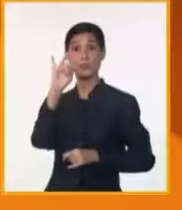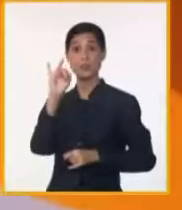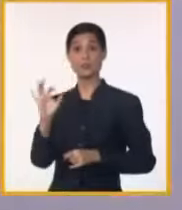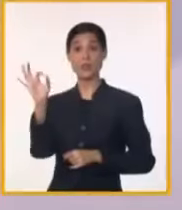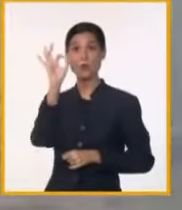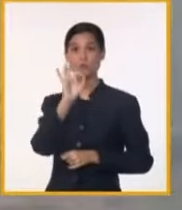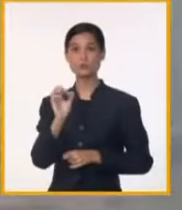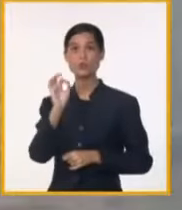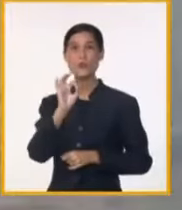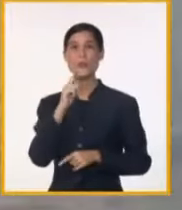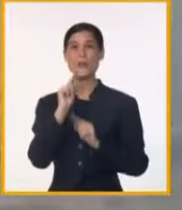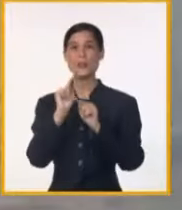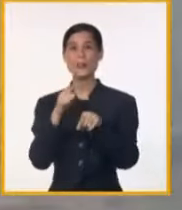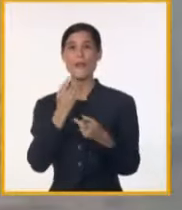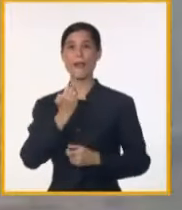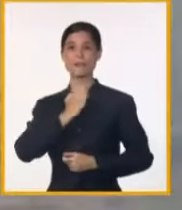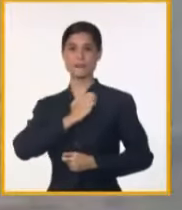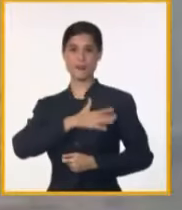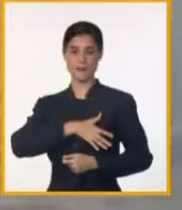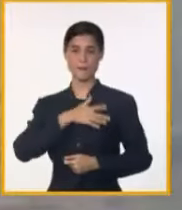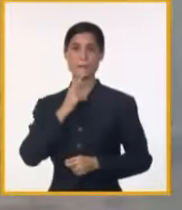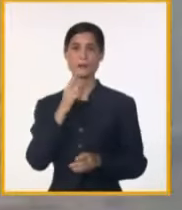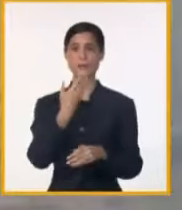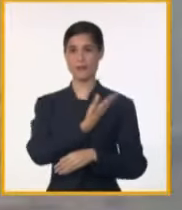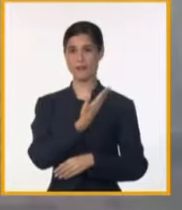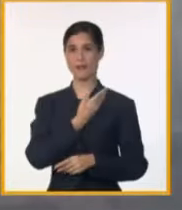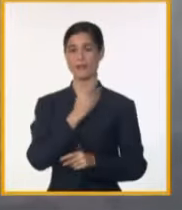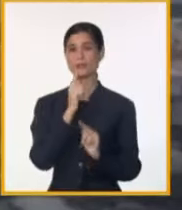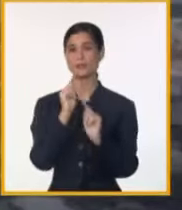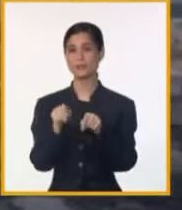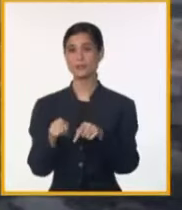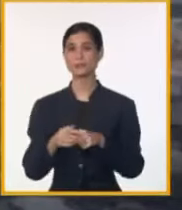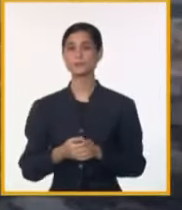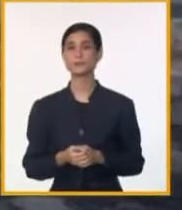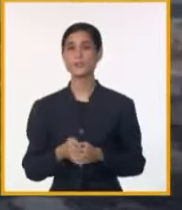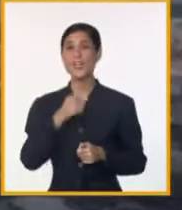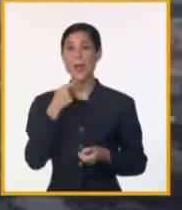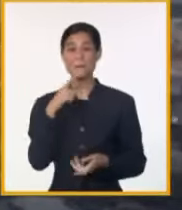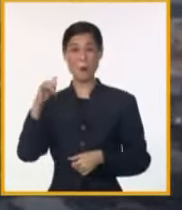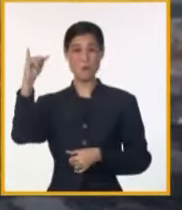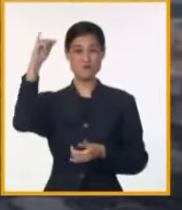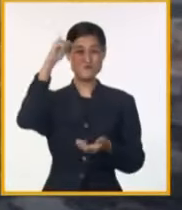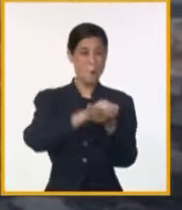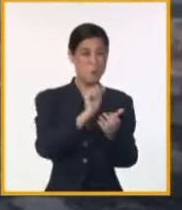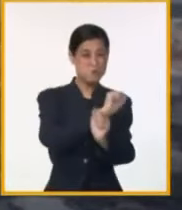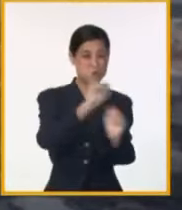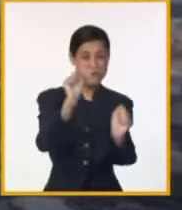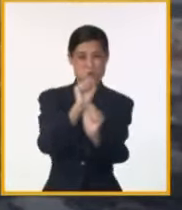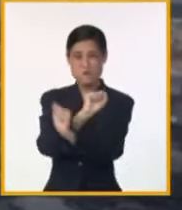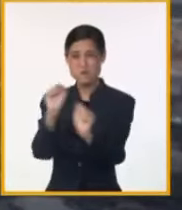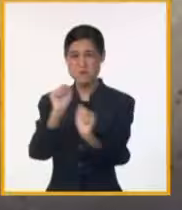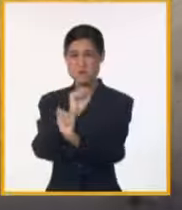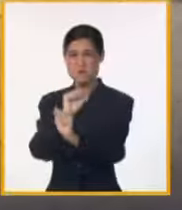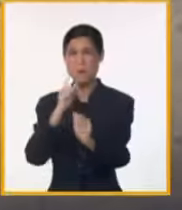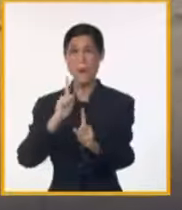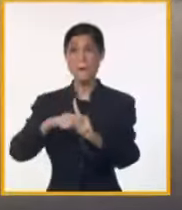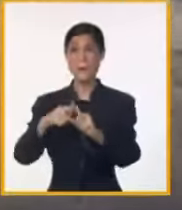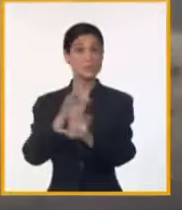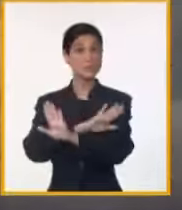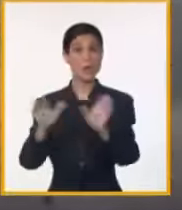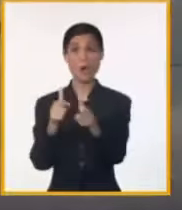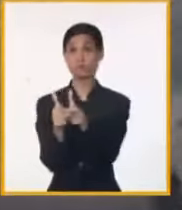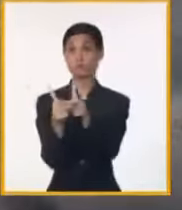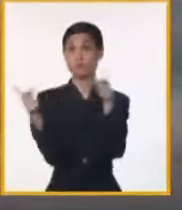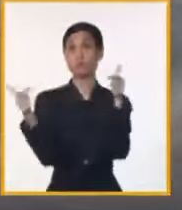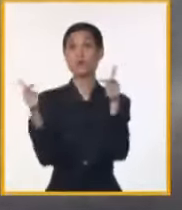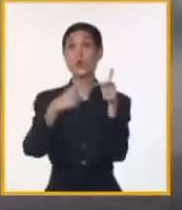gaza el humo sobre los suburbios del sur de beirut tras los bombardeos israelíes los ataques han convertido esta calle en